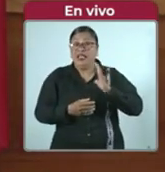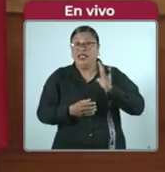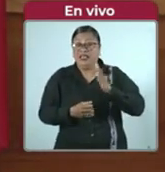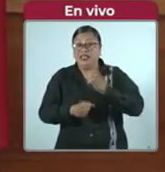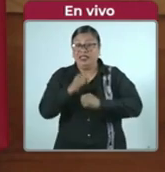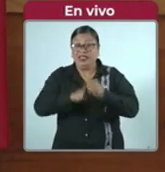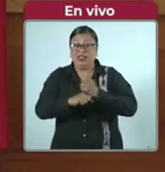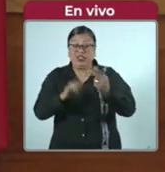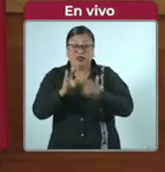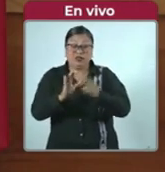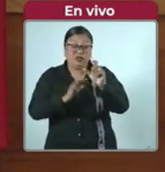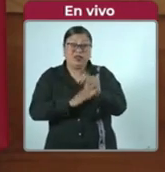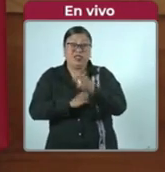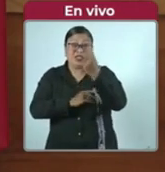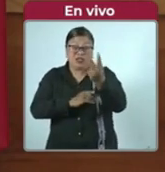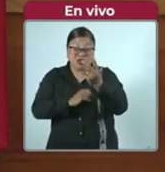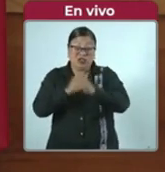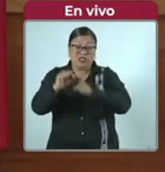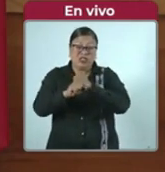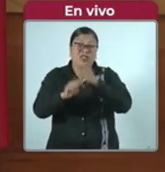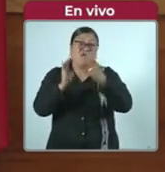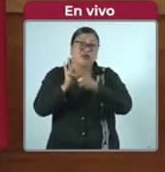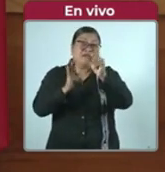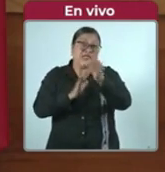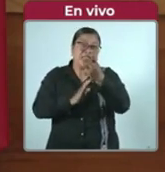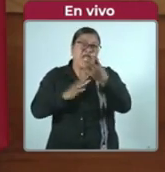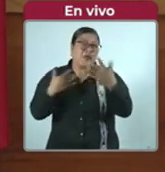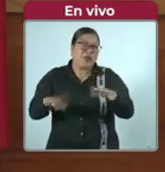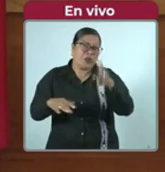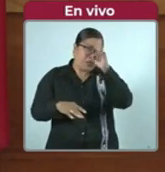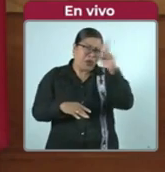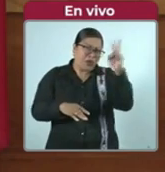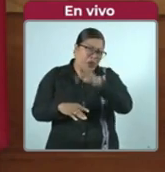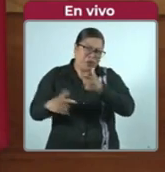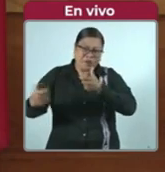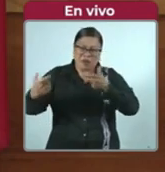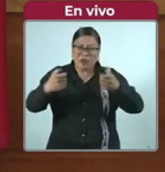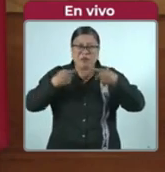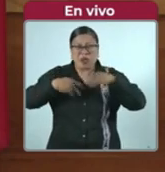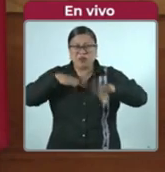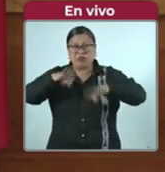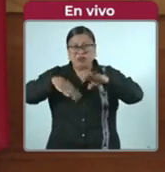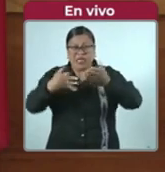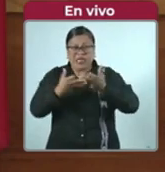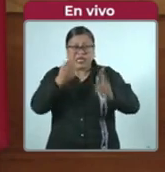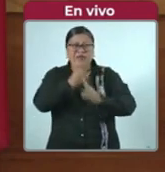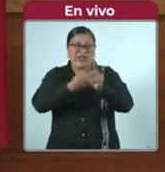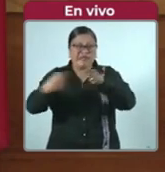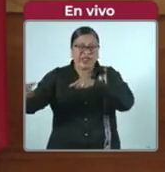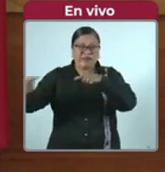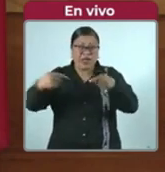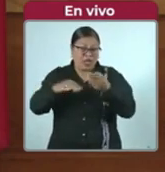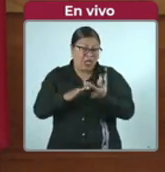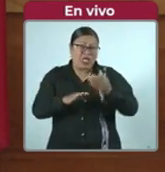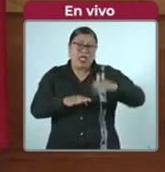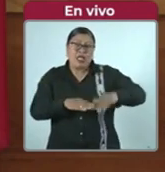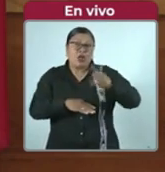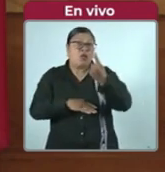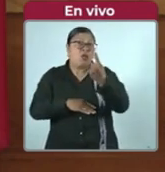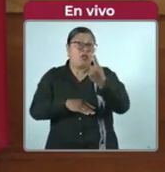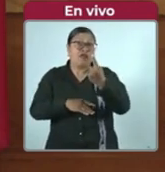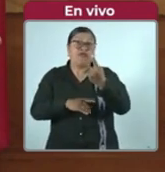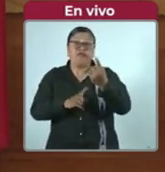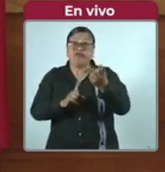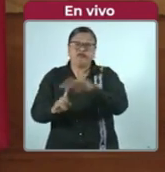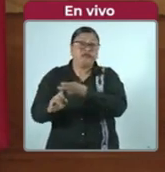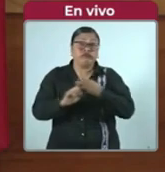2022 y en el 2023 muy alta este 2024 solo ha habido una vítima está desaparecida en la región